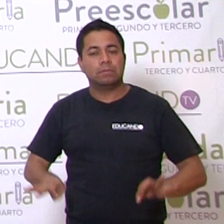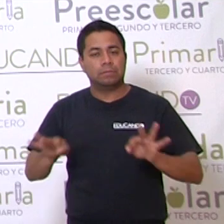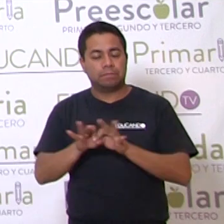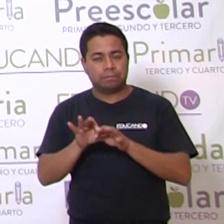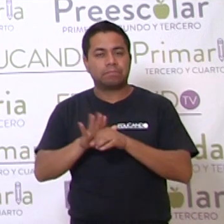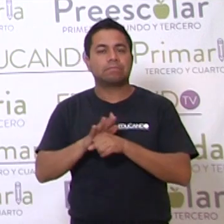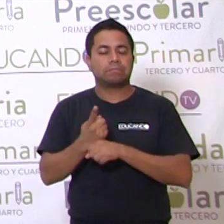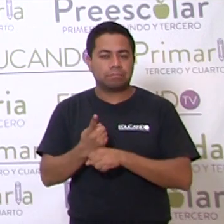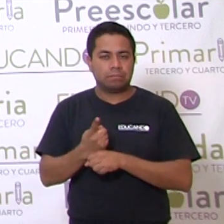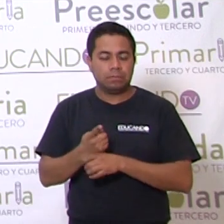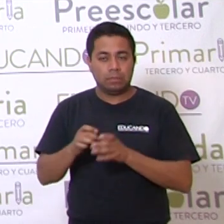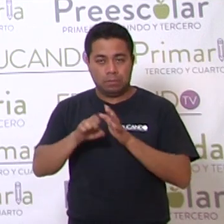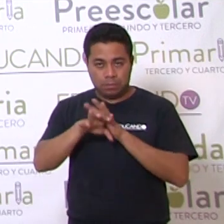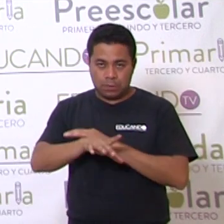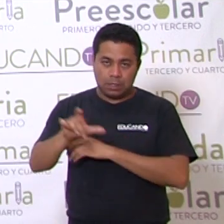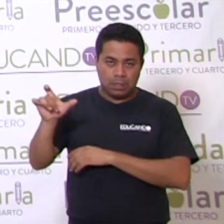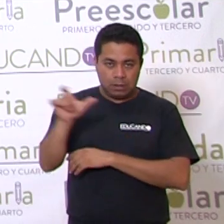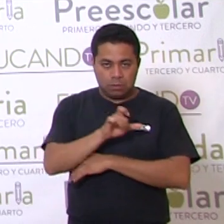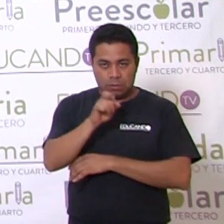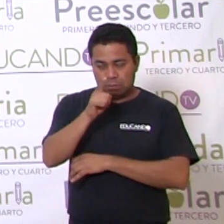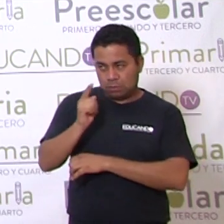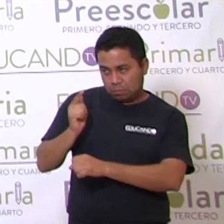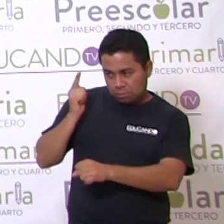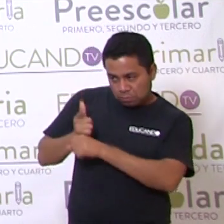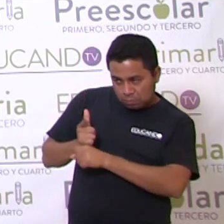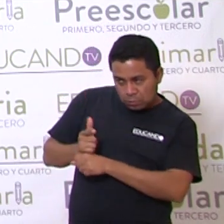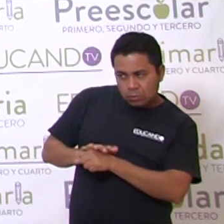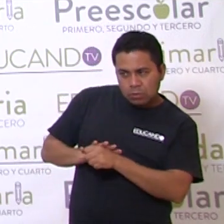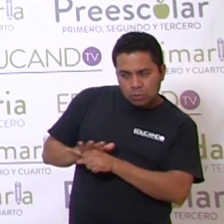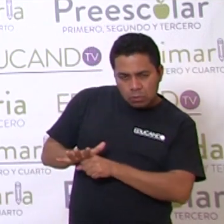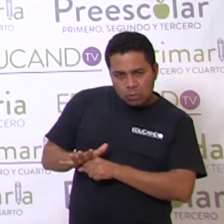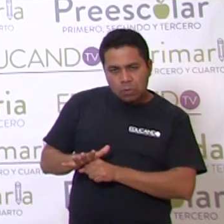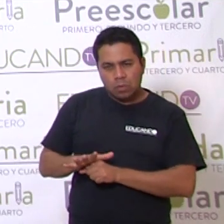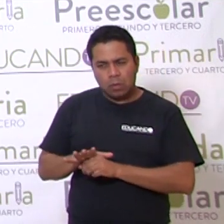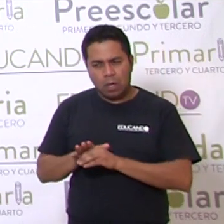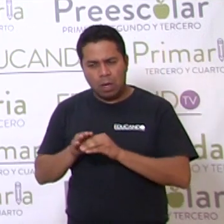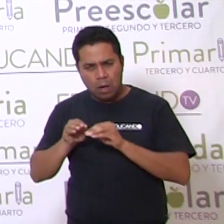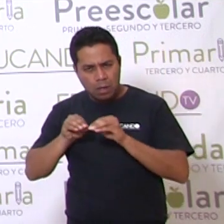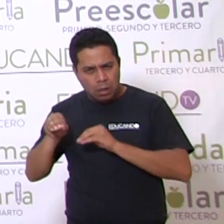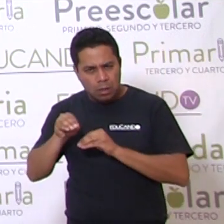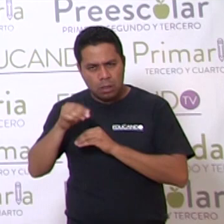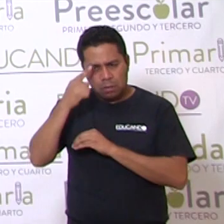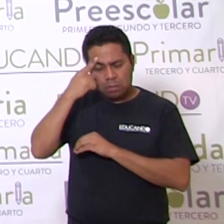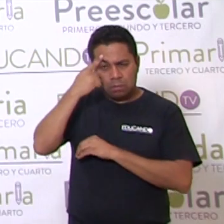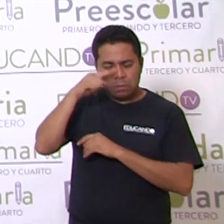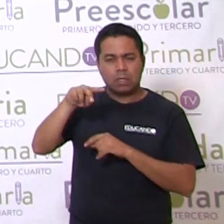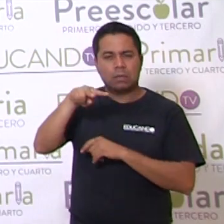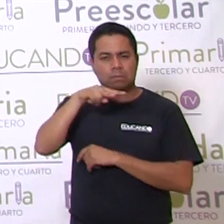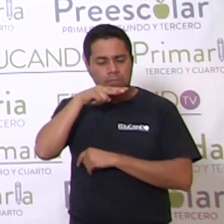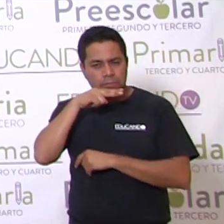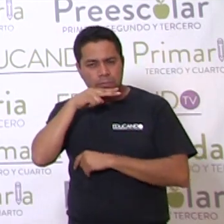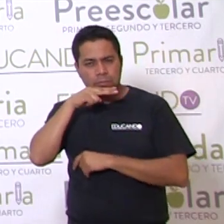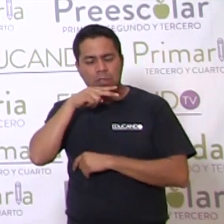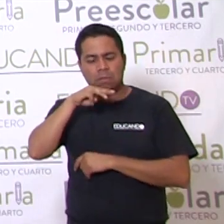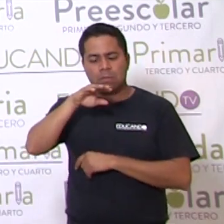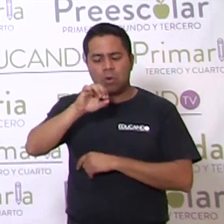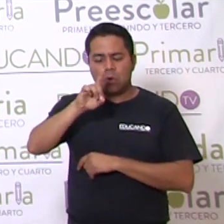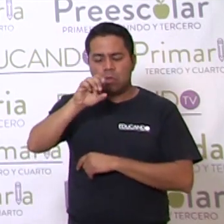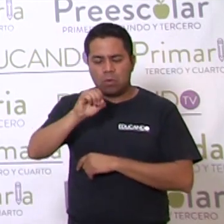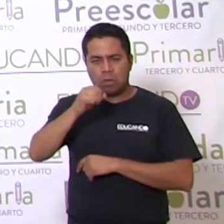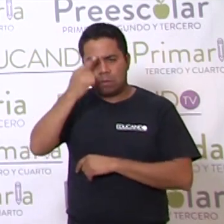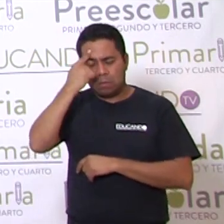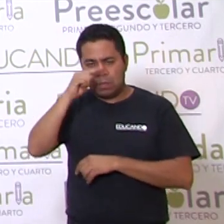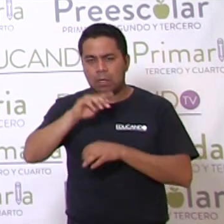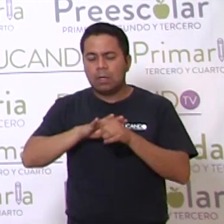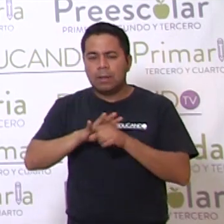porque tú al momento de reconocer el modo del verbo, cómo lo estás utilizando y para qué te está